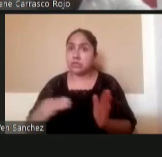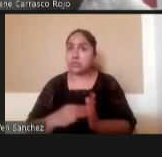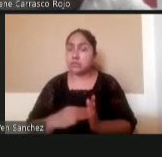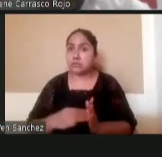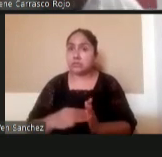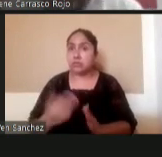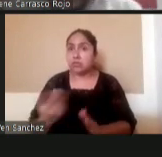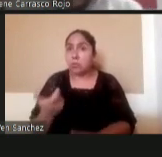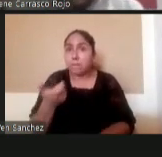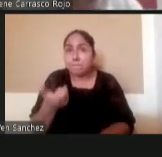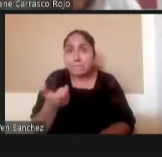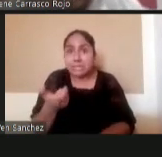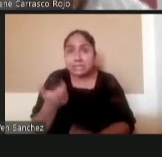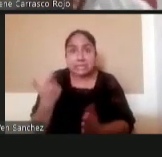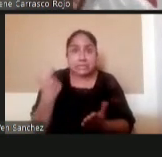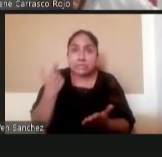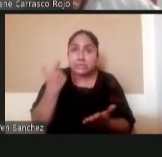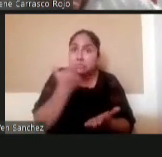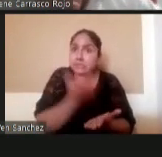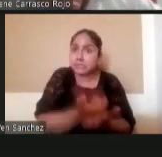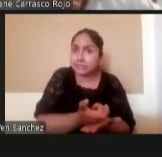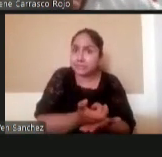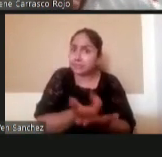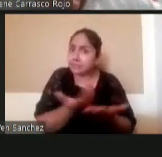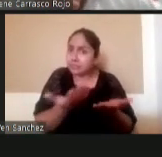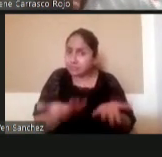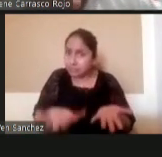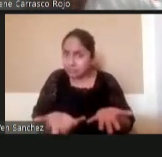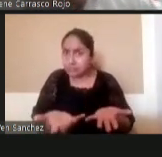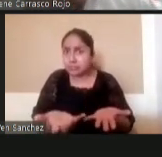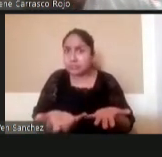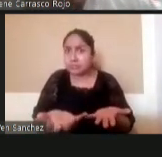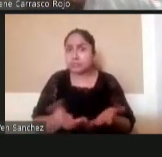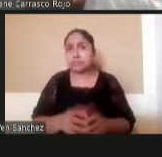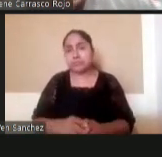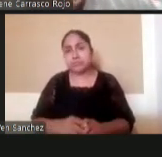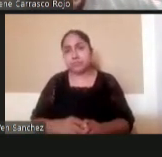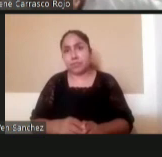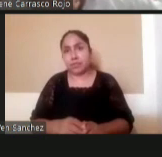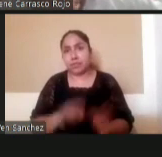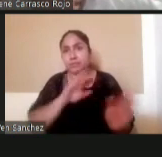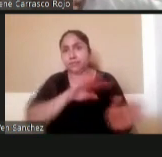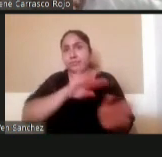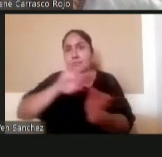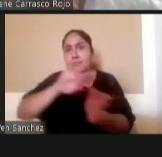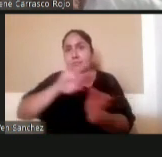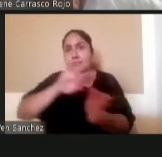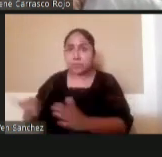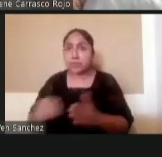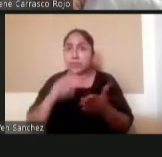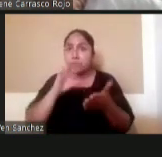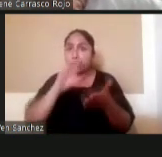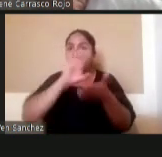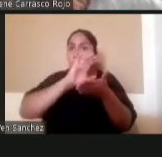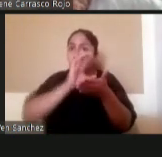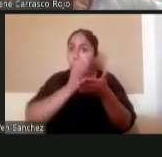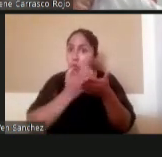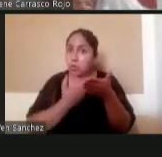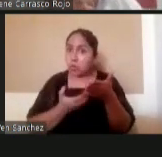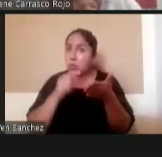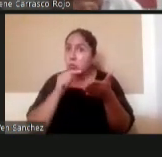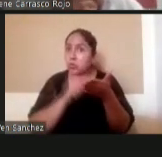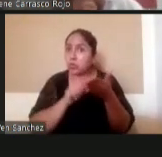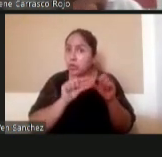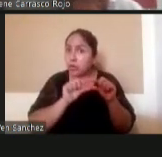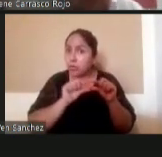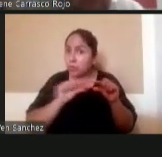135,765,243 pesos. O sea, se le paga por el servicio. Aparte, hay una cláusula en el contrato,